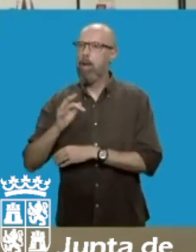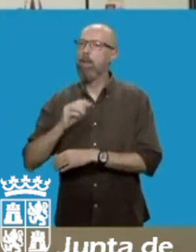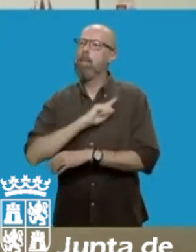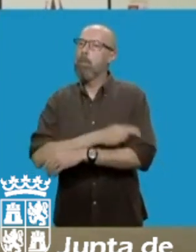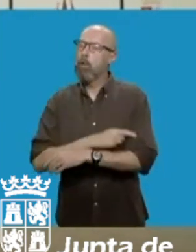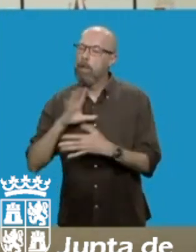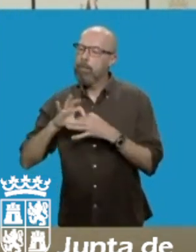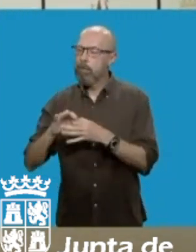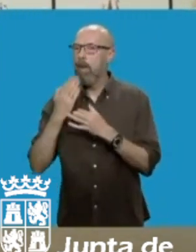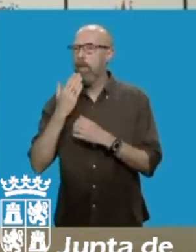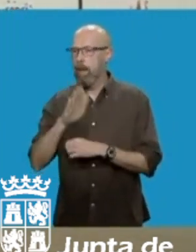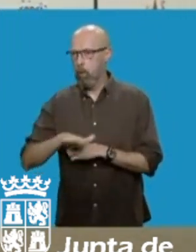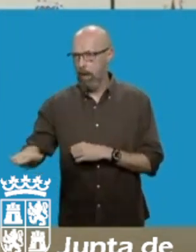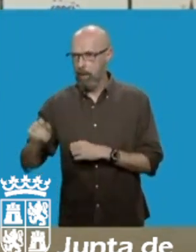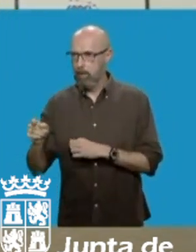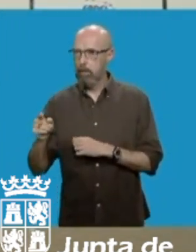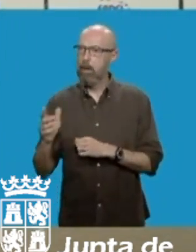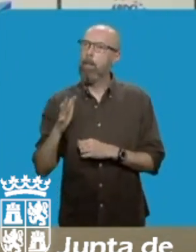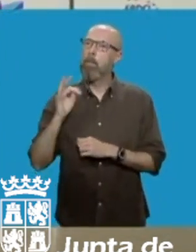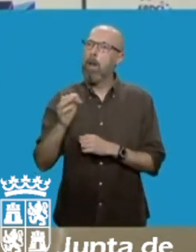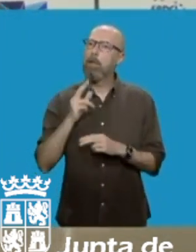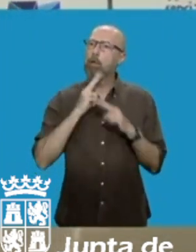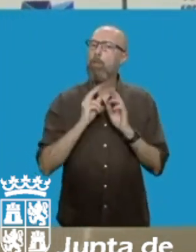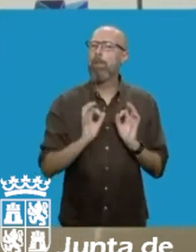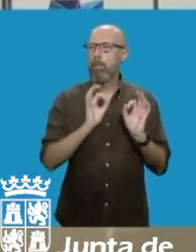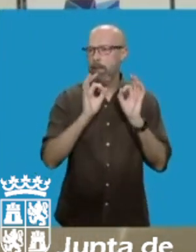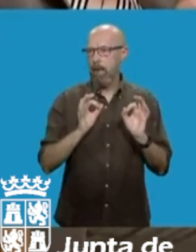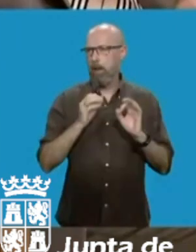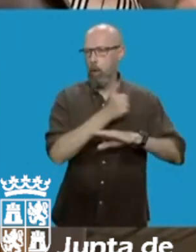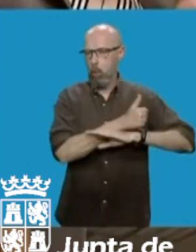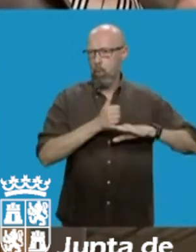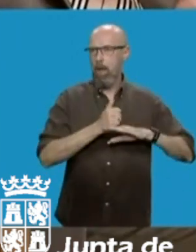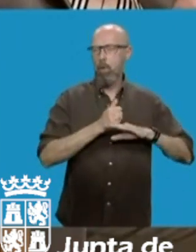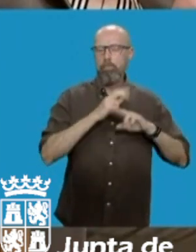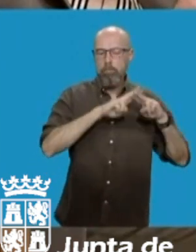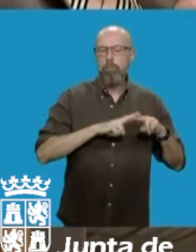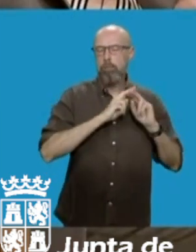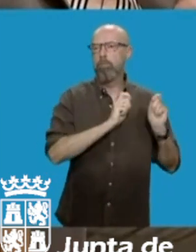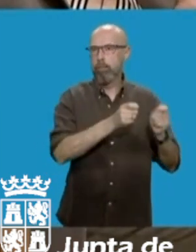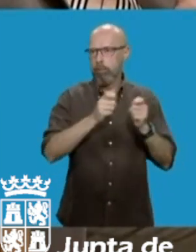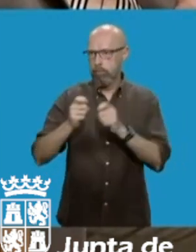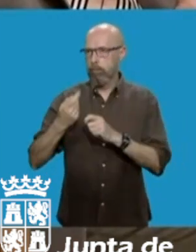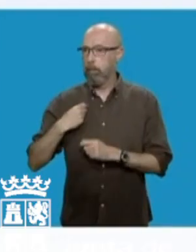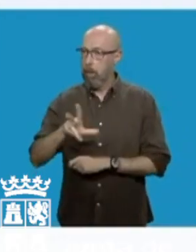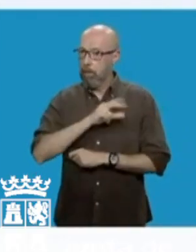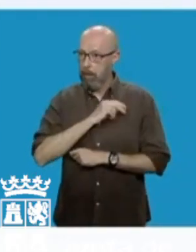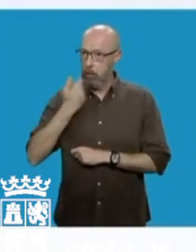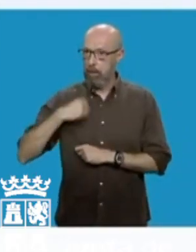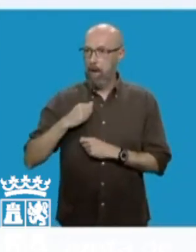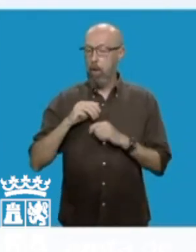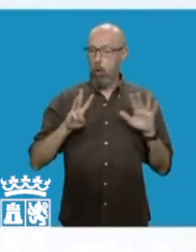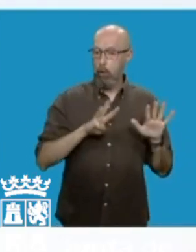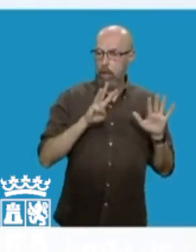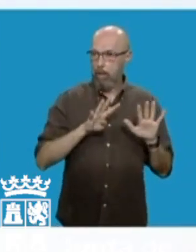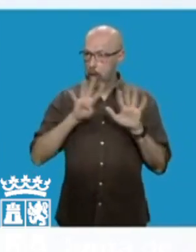Escolar, además de las menciones especiales que el jurado ha considerado reconocer. Estos premios, que llegan a esta octava y novena edición, se